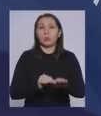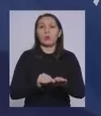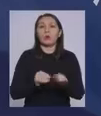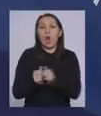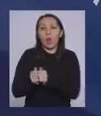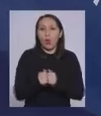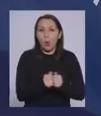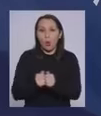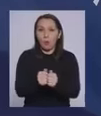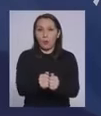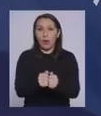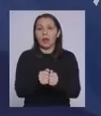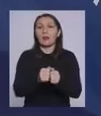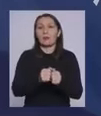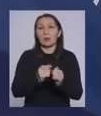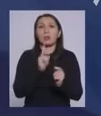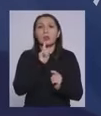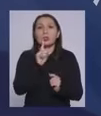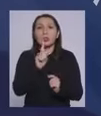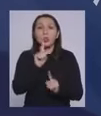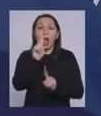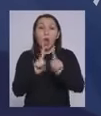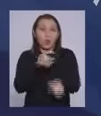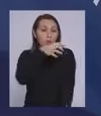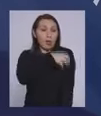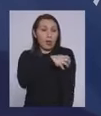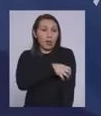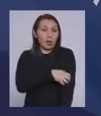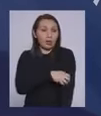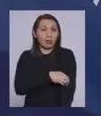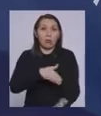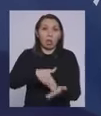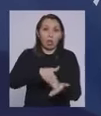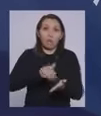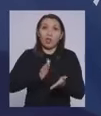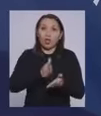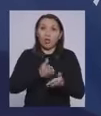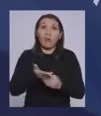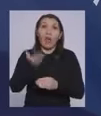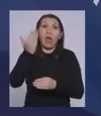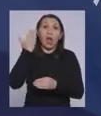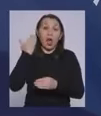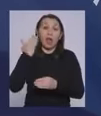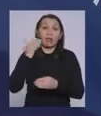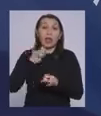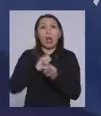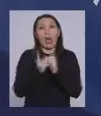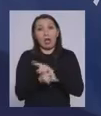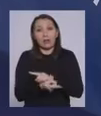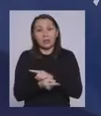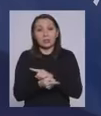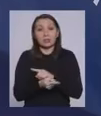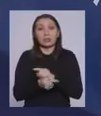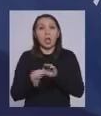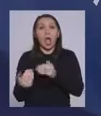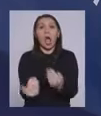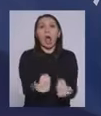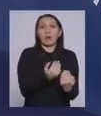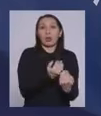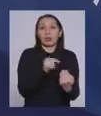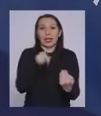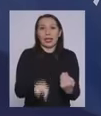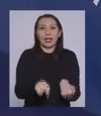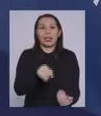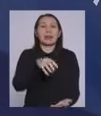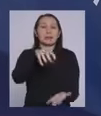de acompañamiento a aquellas regiones que sí en el pasado hicieron lo contrario, apoyaron a la